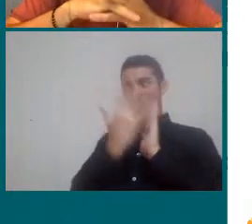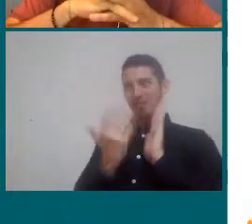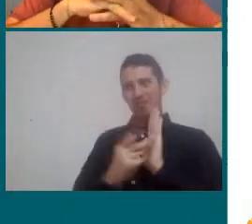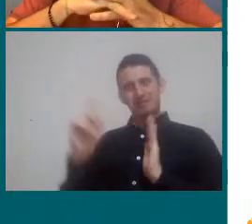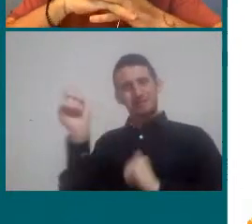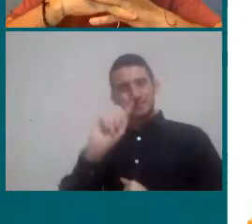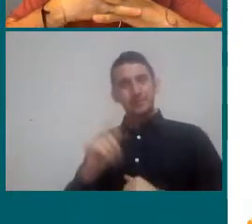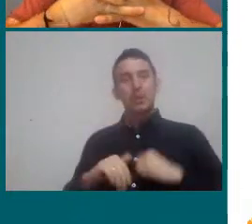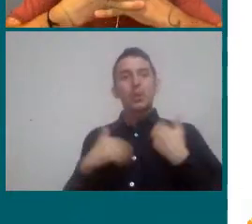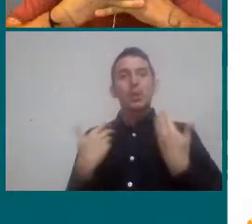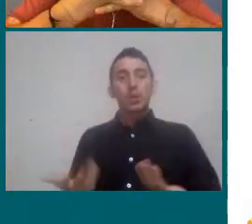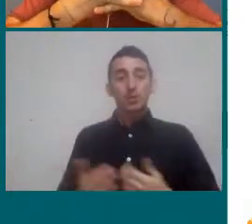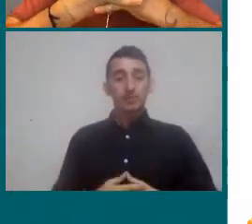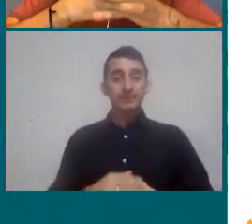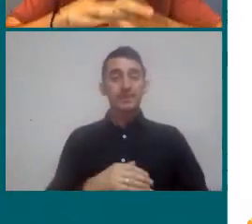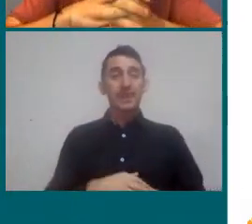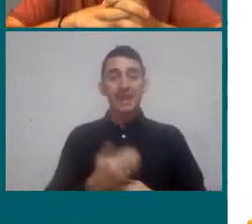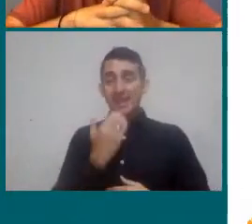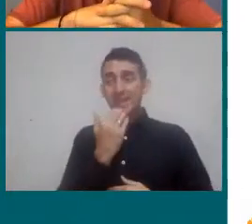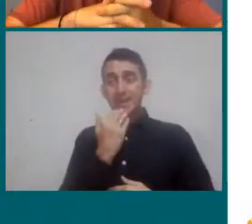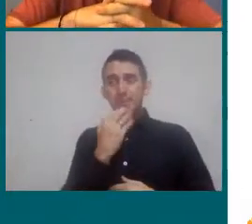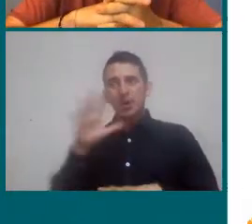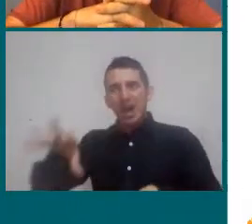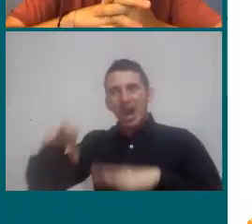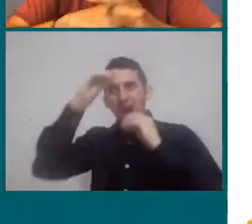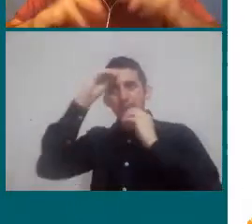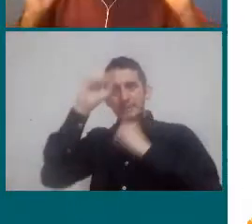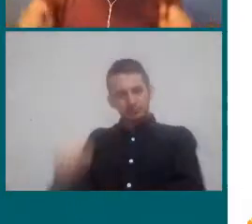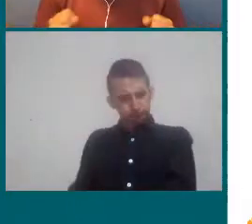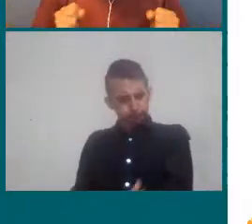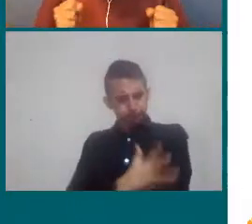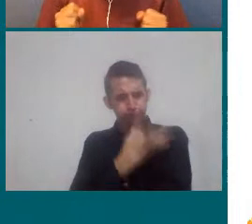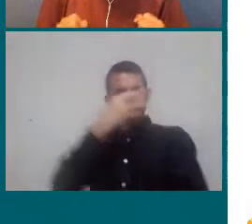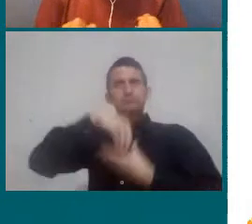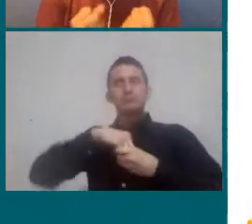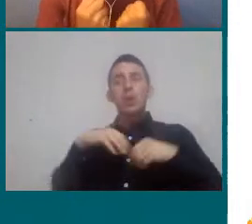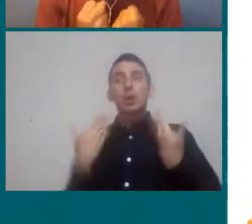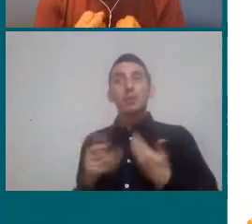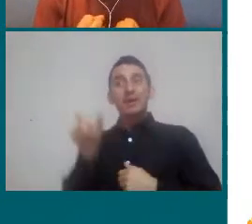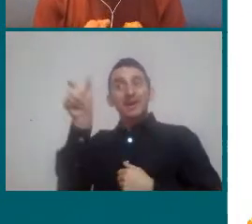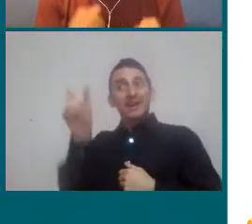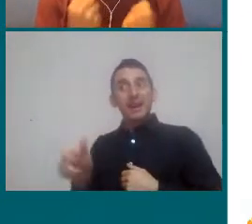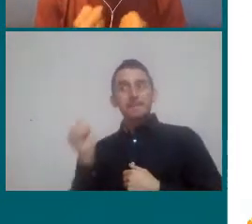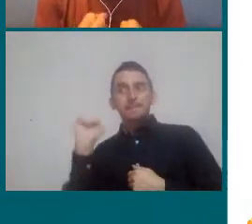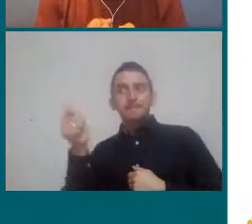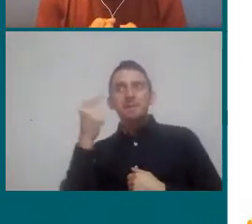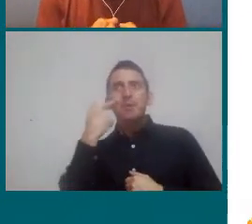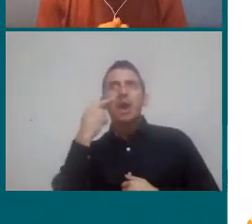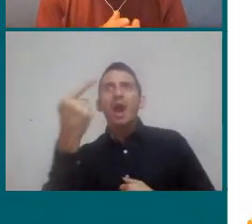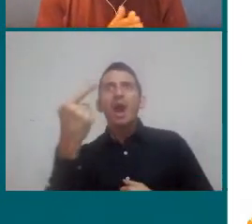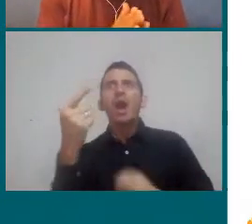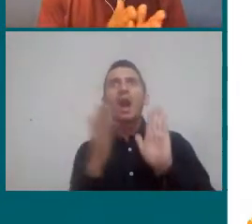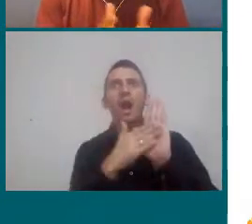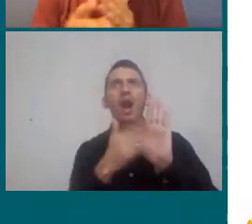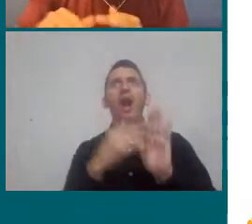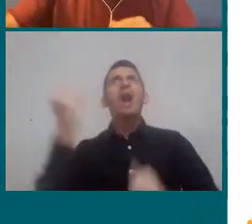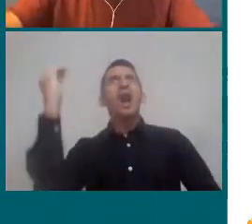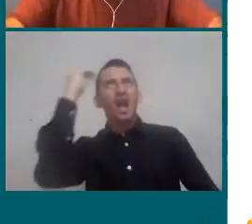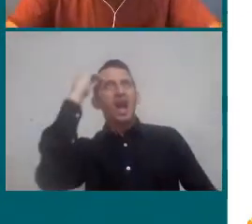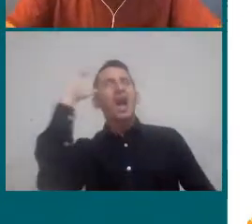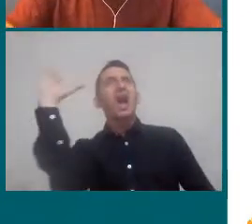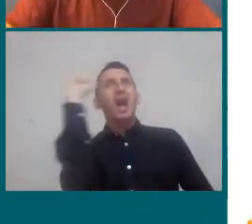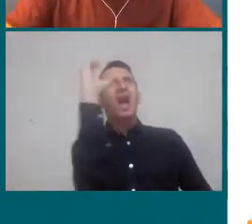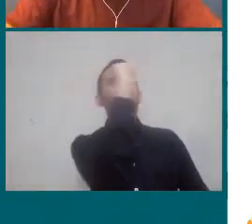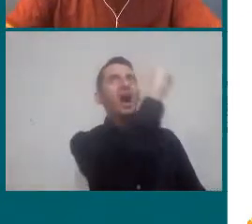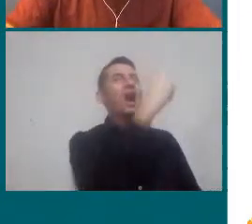creo que donde se construyen los aprendizajes significativos es cuando el aprendiz tiene constancia o tienes nociones de la importancia del